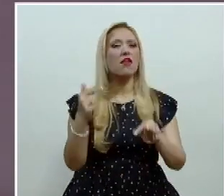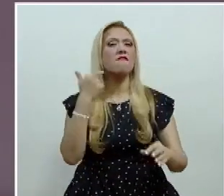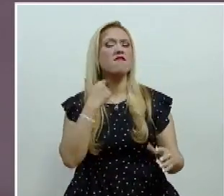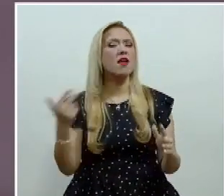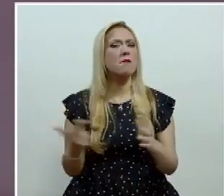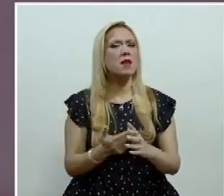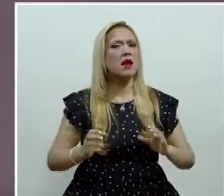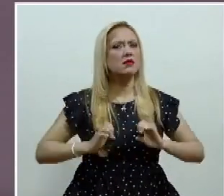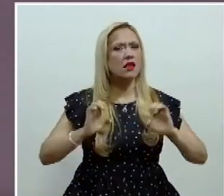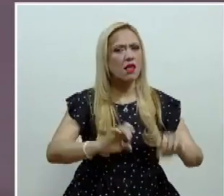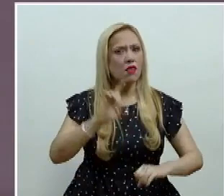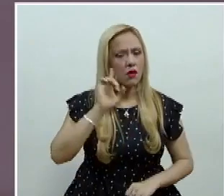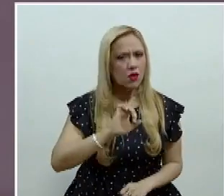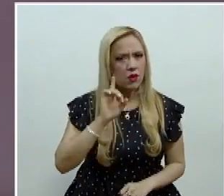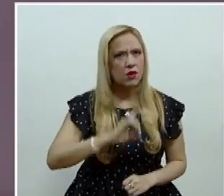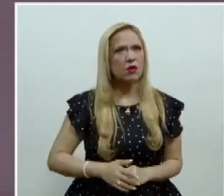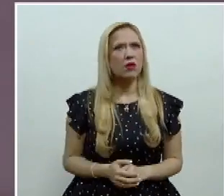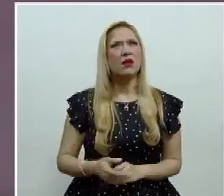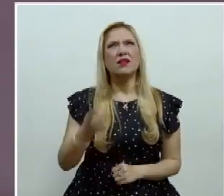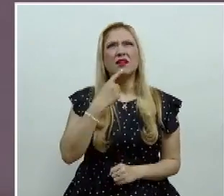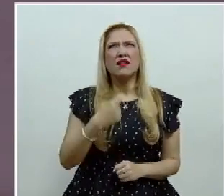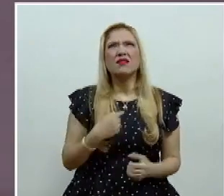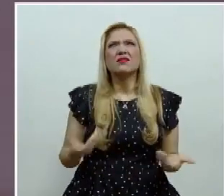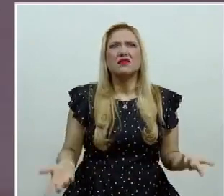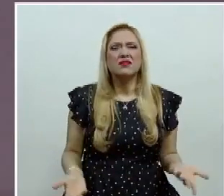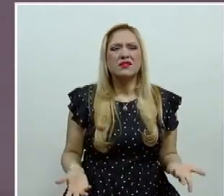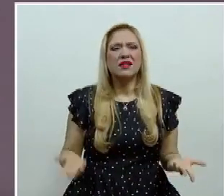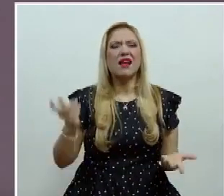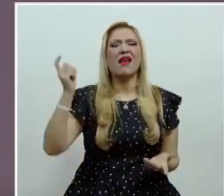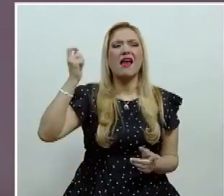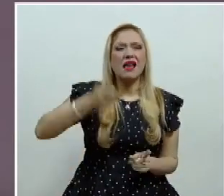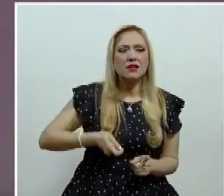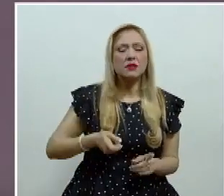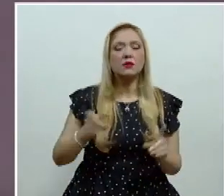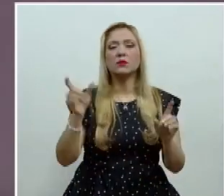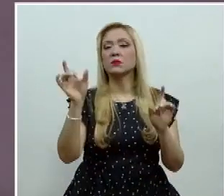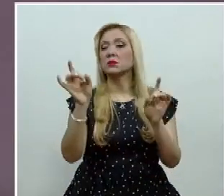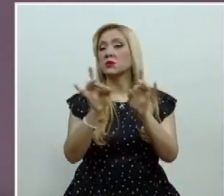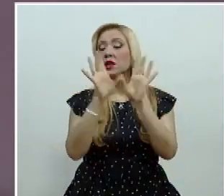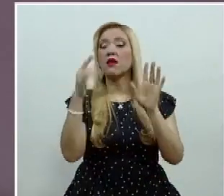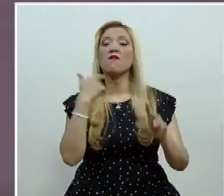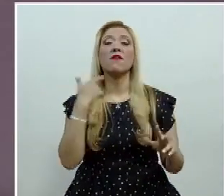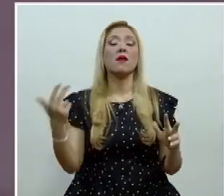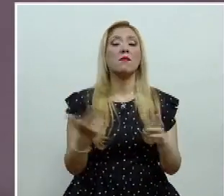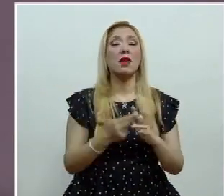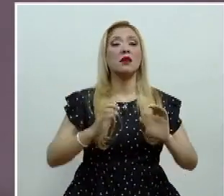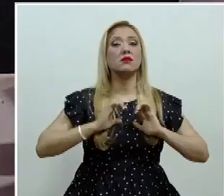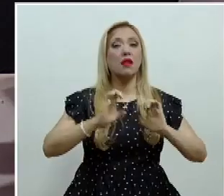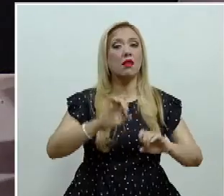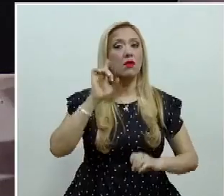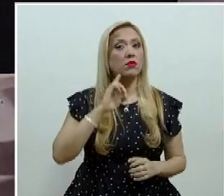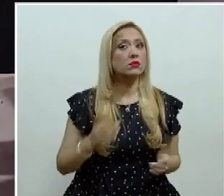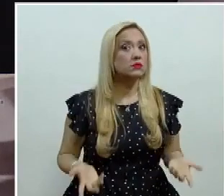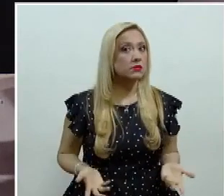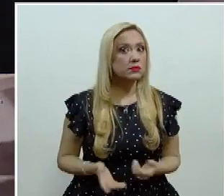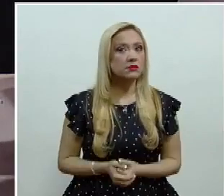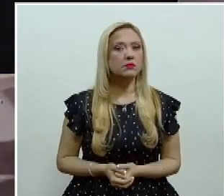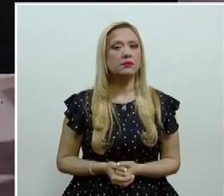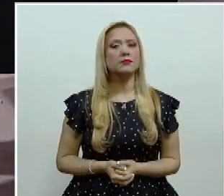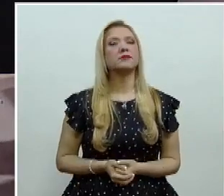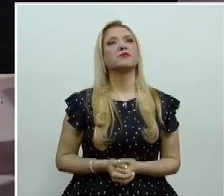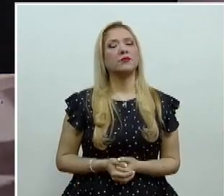feminicidio, coméntenos un poco qué debemos entender cuando hablamos de un feminicidio, magistrada. Bueno,